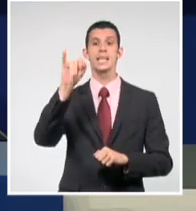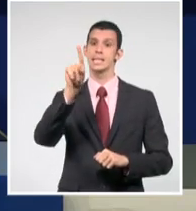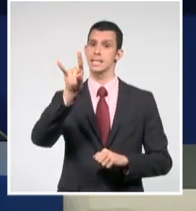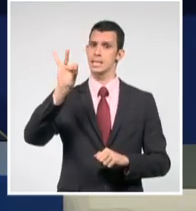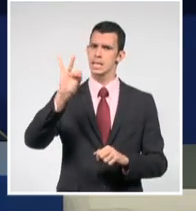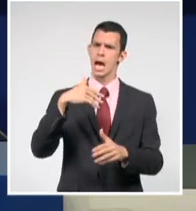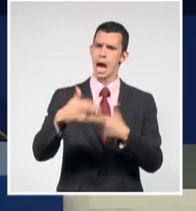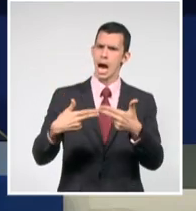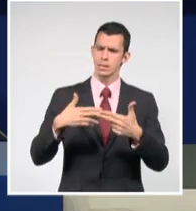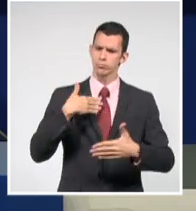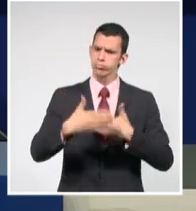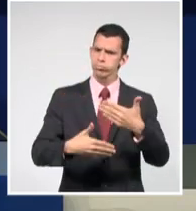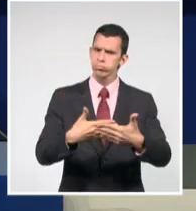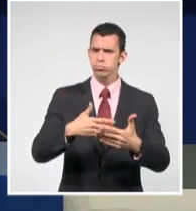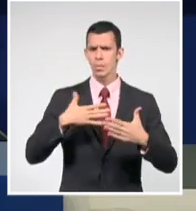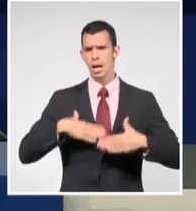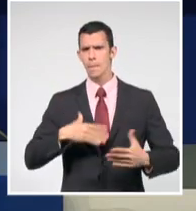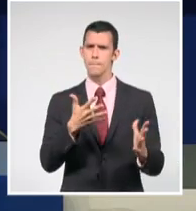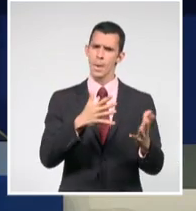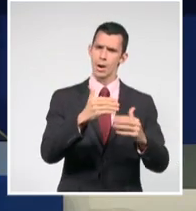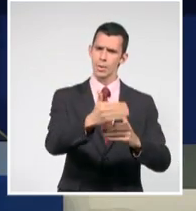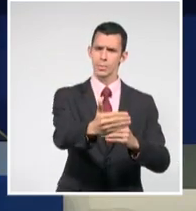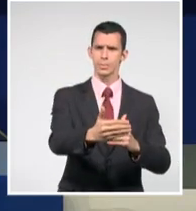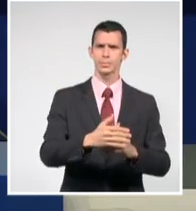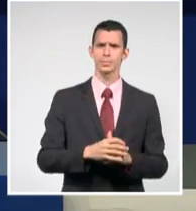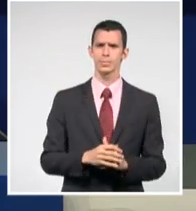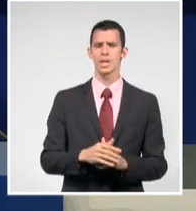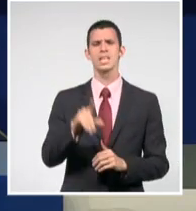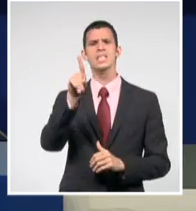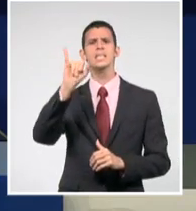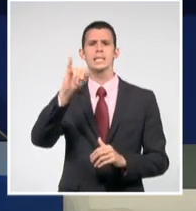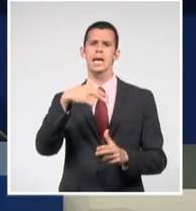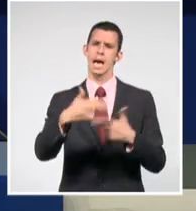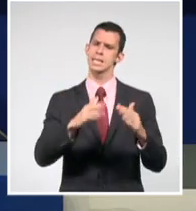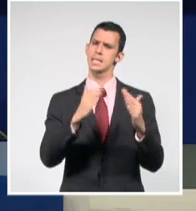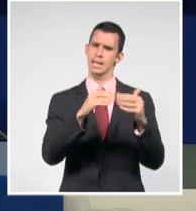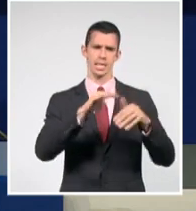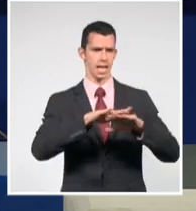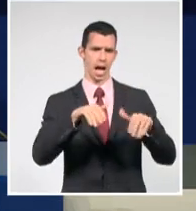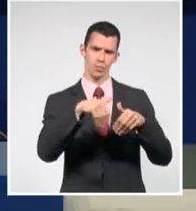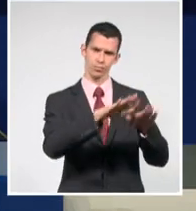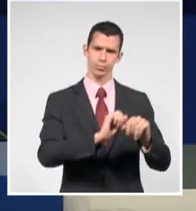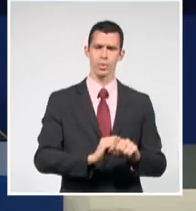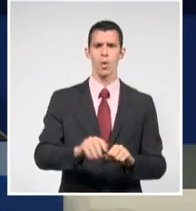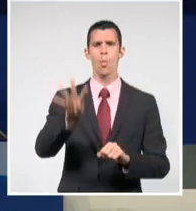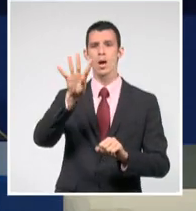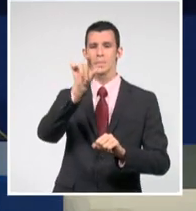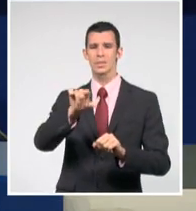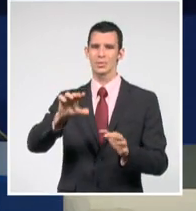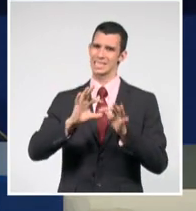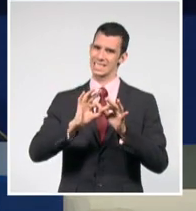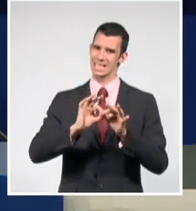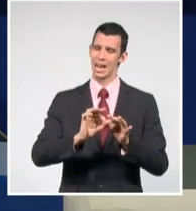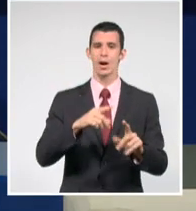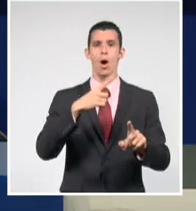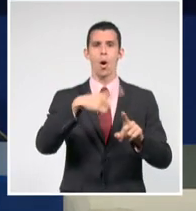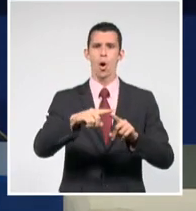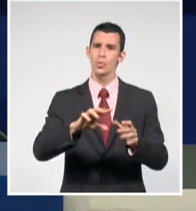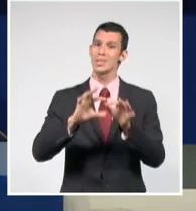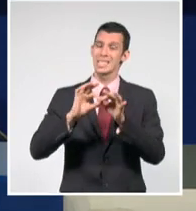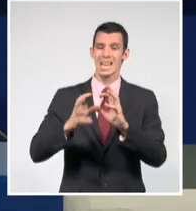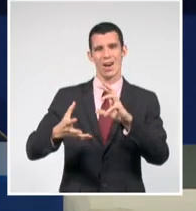estable. 16 altas clínicas fueron otorgadas, 4 personas se reportan como críticos y 17 graves.